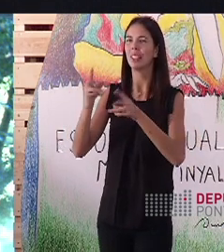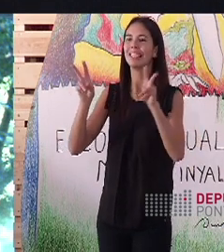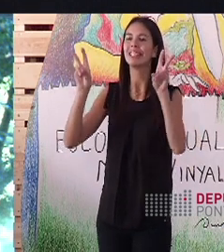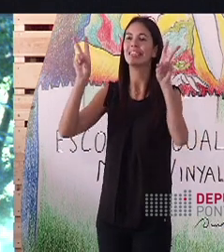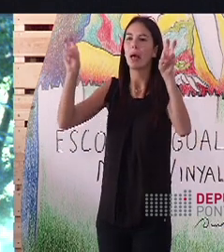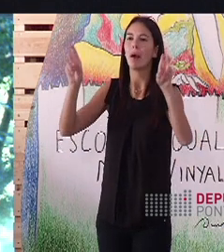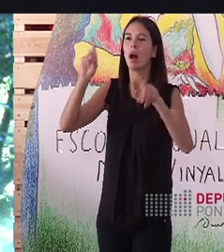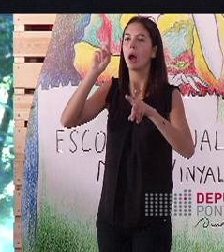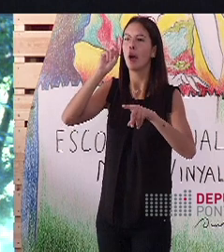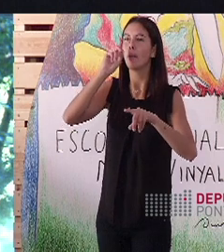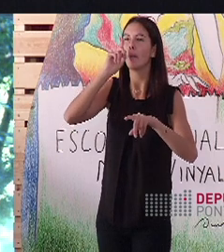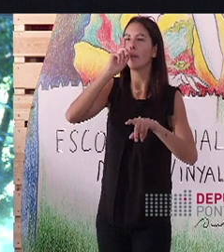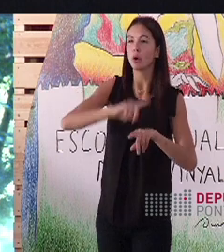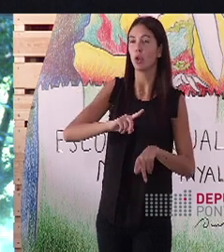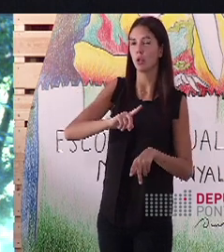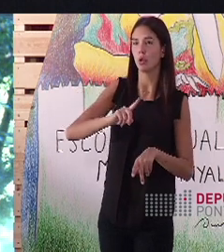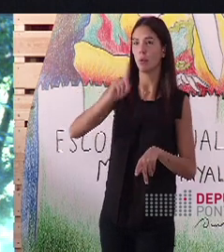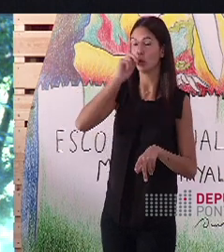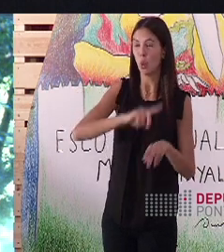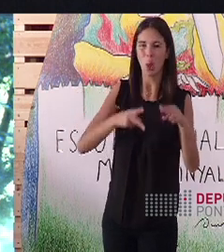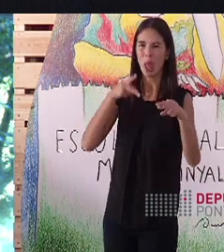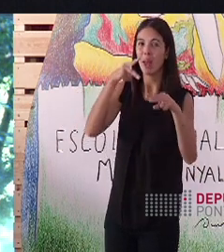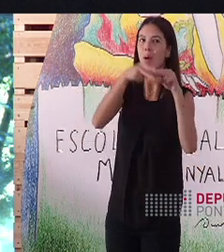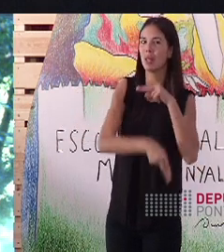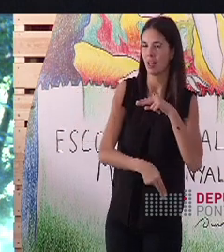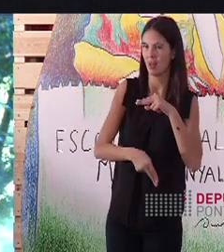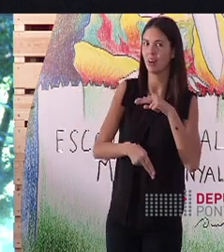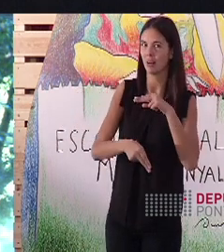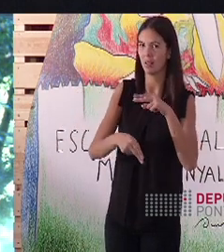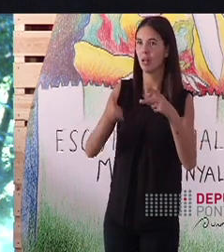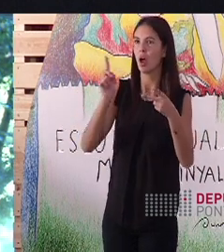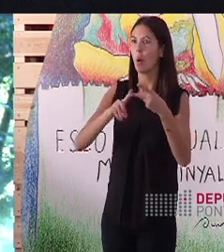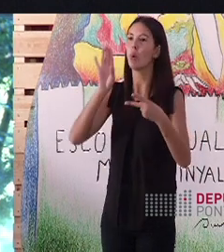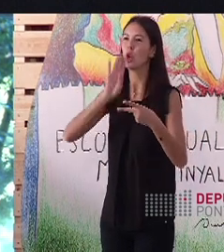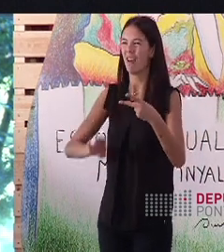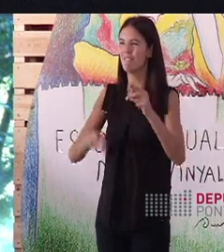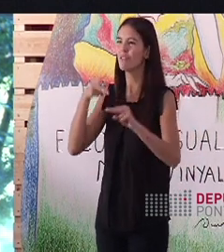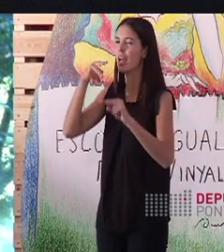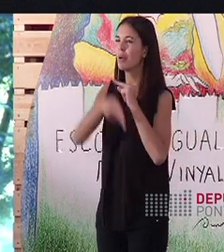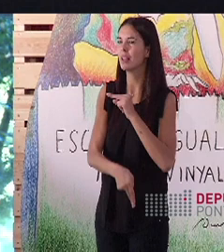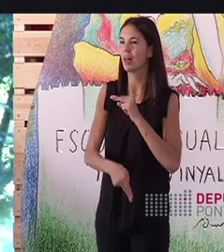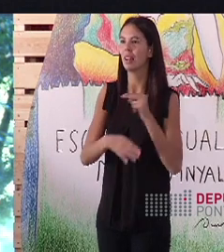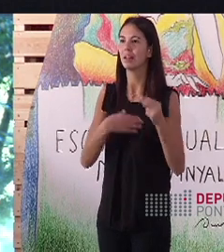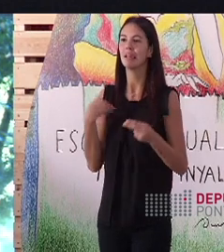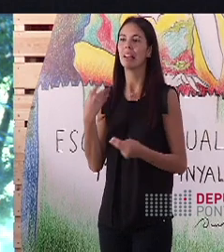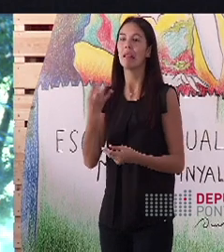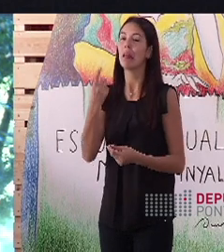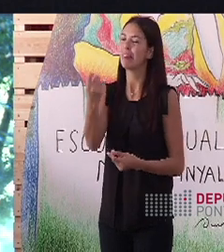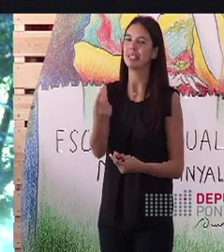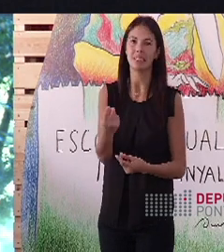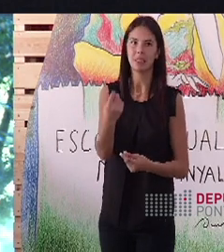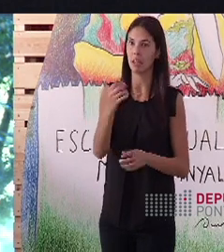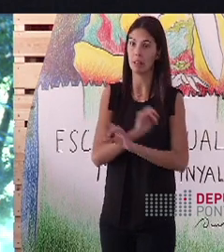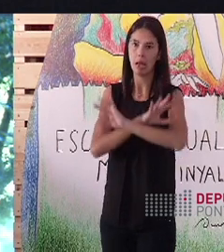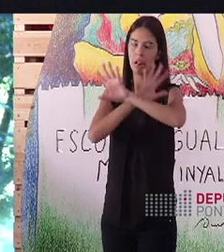prostitución, poder combatir la prostitución, poder combatir la pornografía, requiere